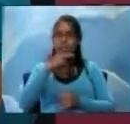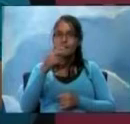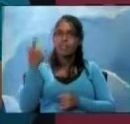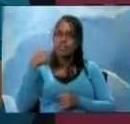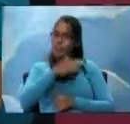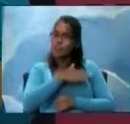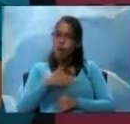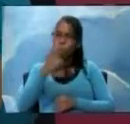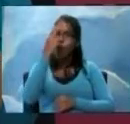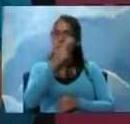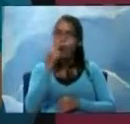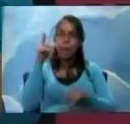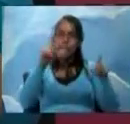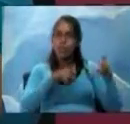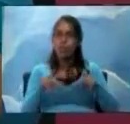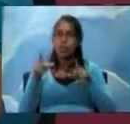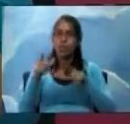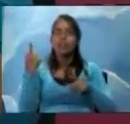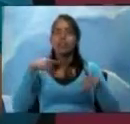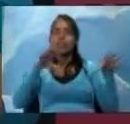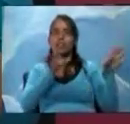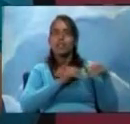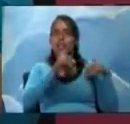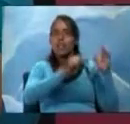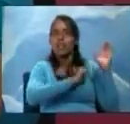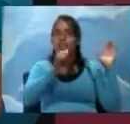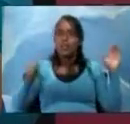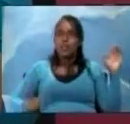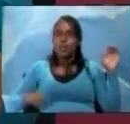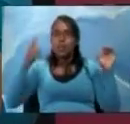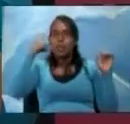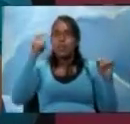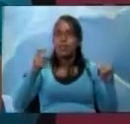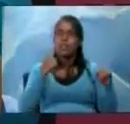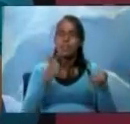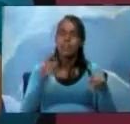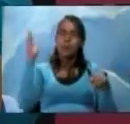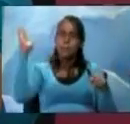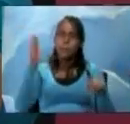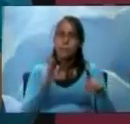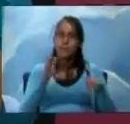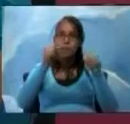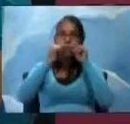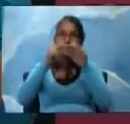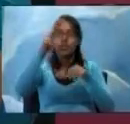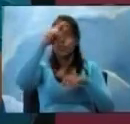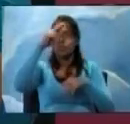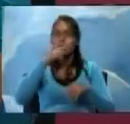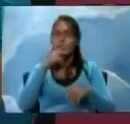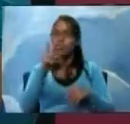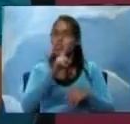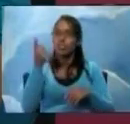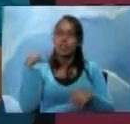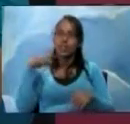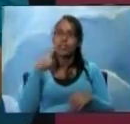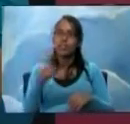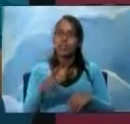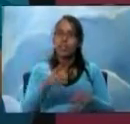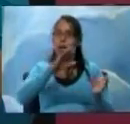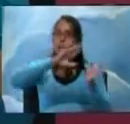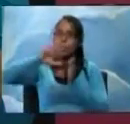usted ocupar ese lugar en este día? Tiene que aceptar al Señor para que el Señor le diga, vení, bendito de mi Padre, y no tenga que